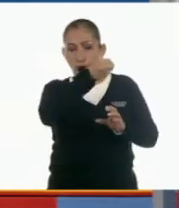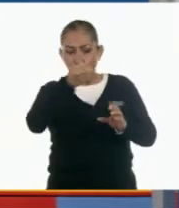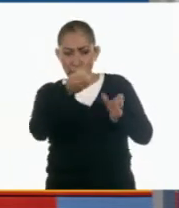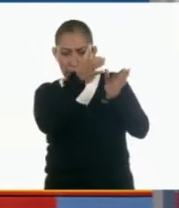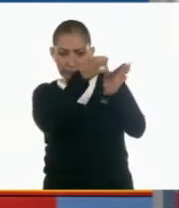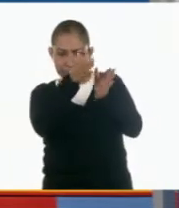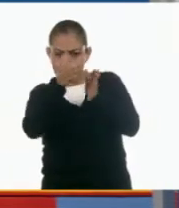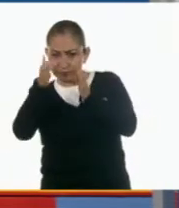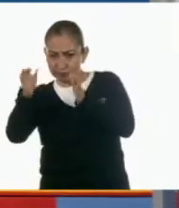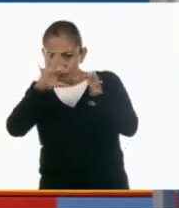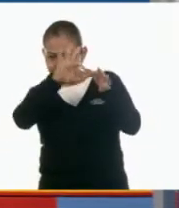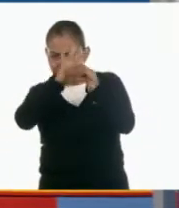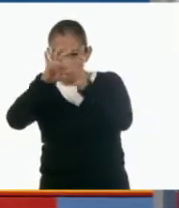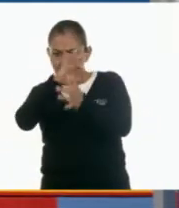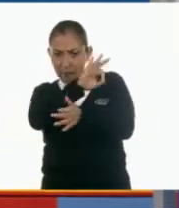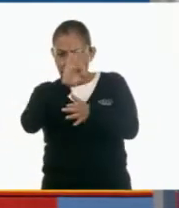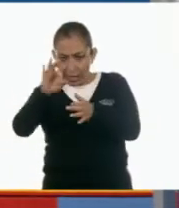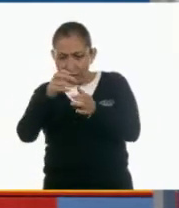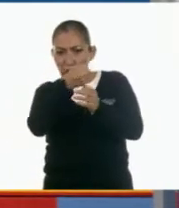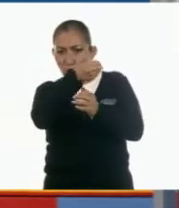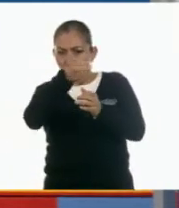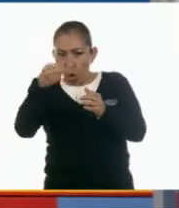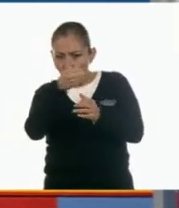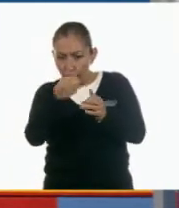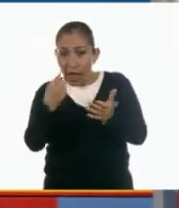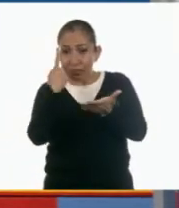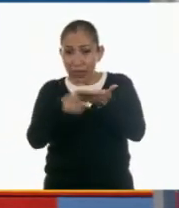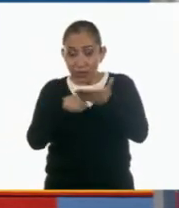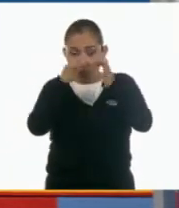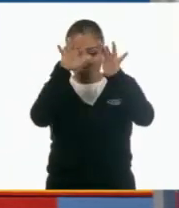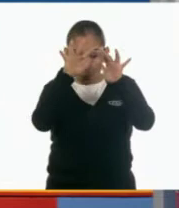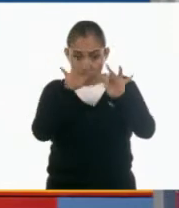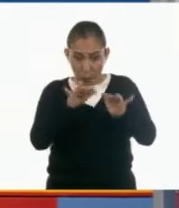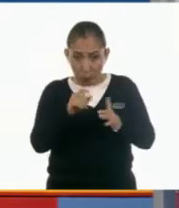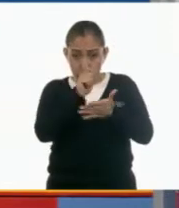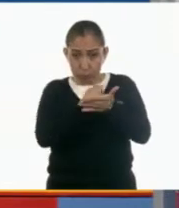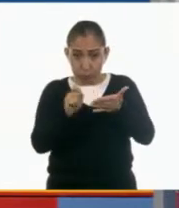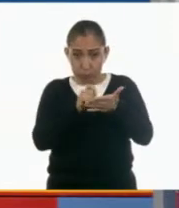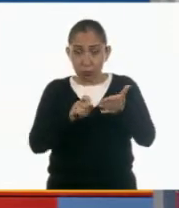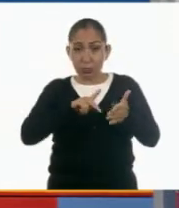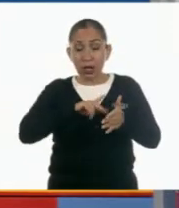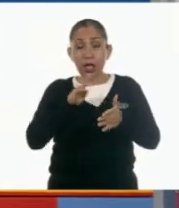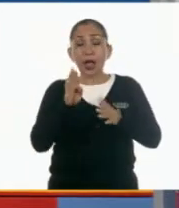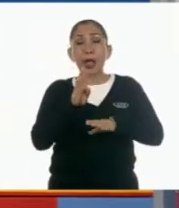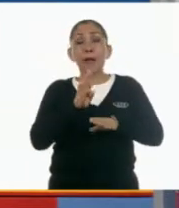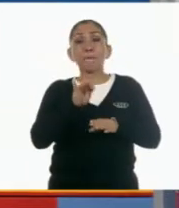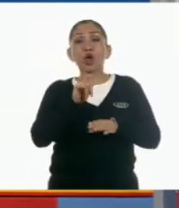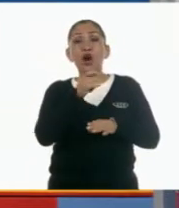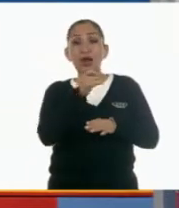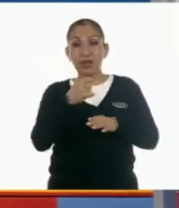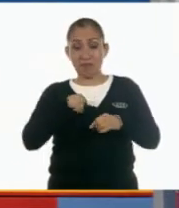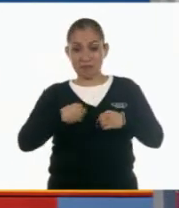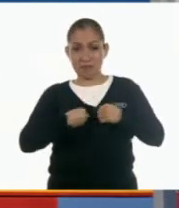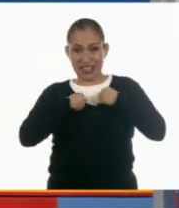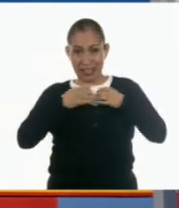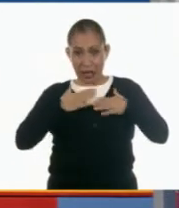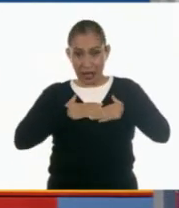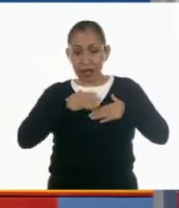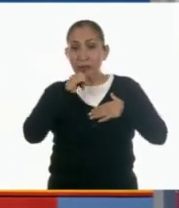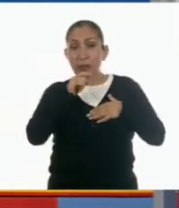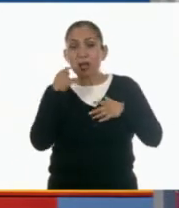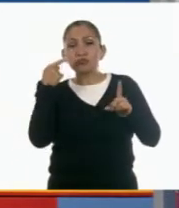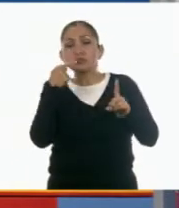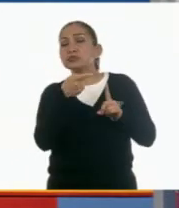cronológico, la manera en que se va a plantear esto dentro de la narración de tu biografía. Y la última actividad que nosotros pretendemos